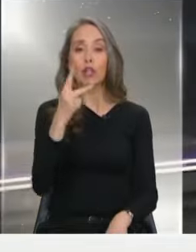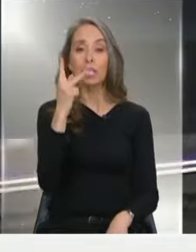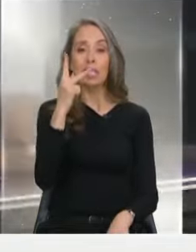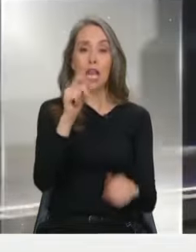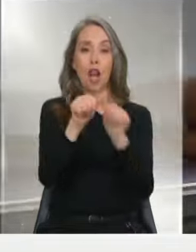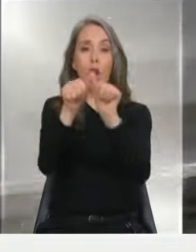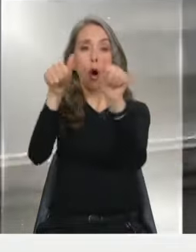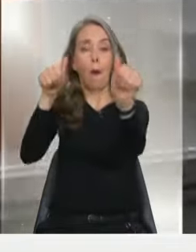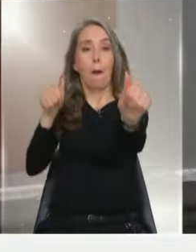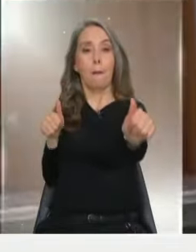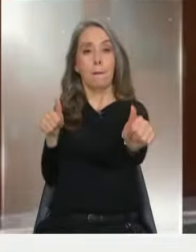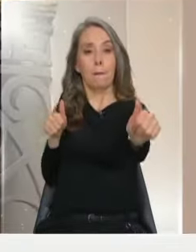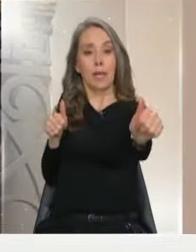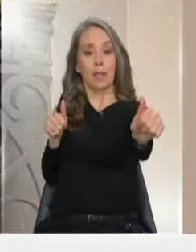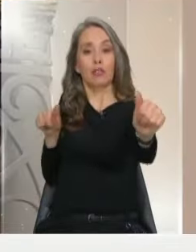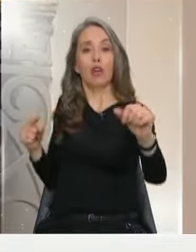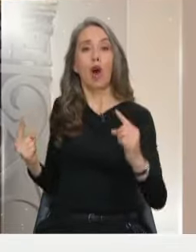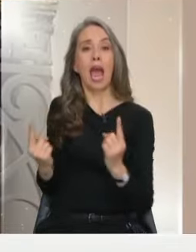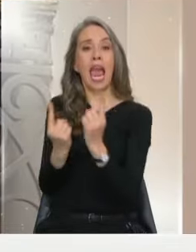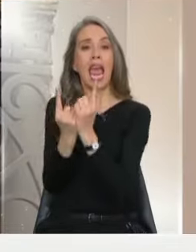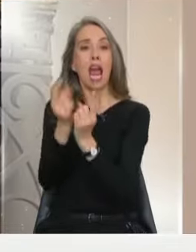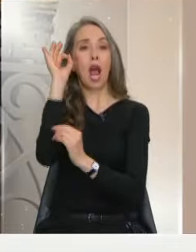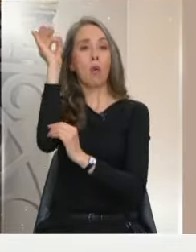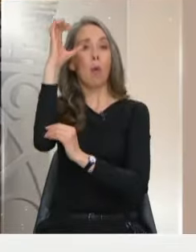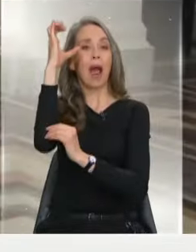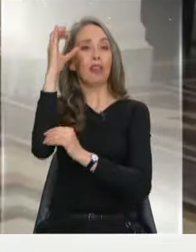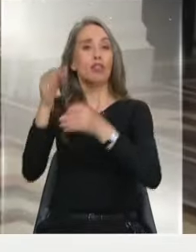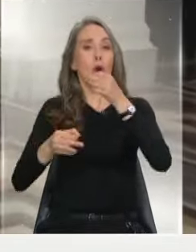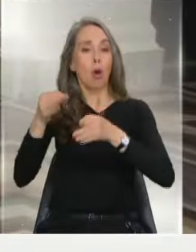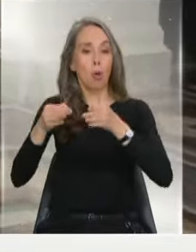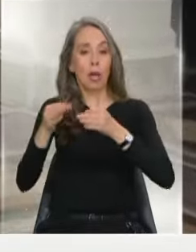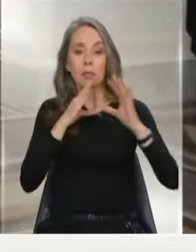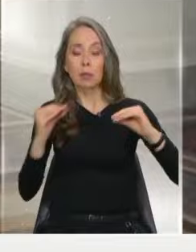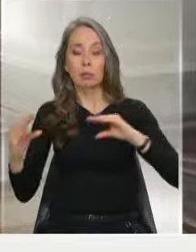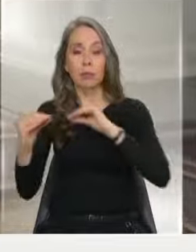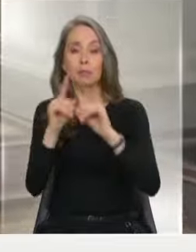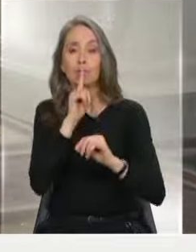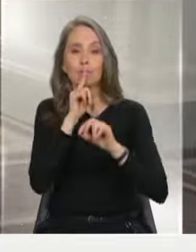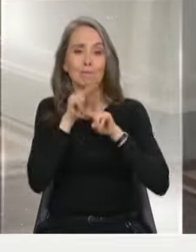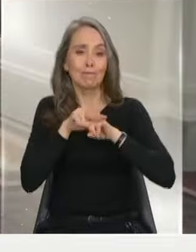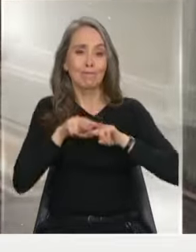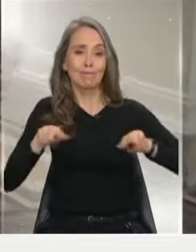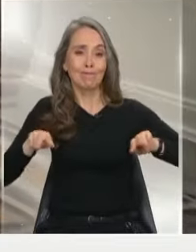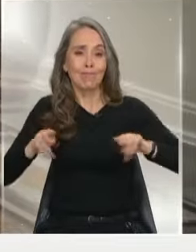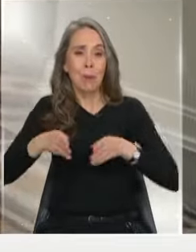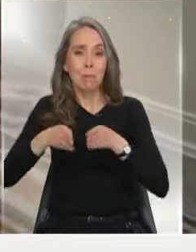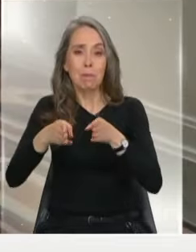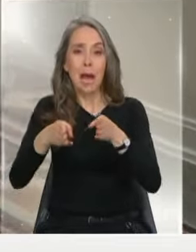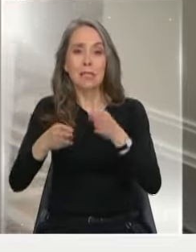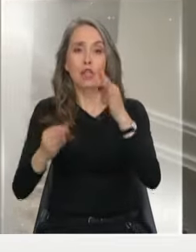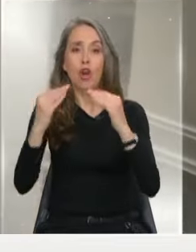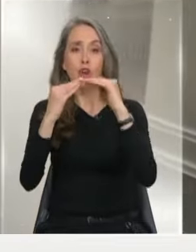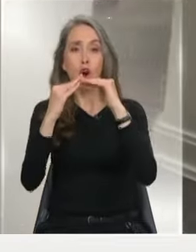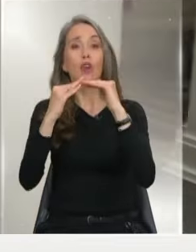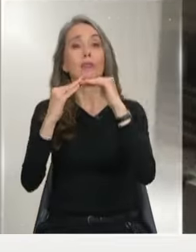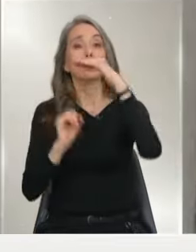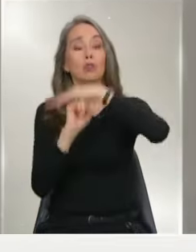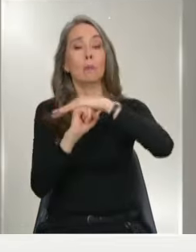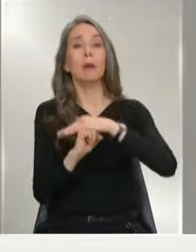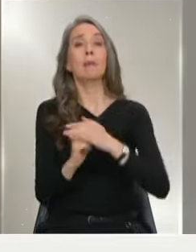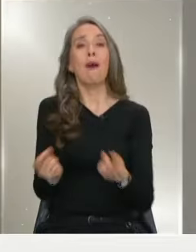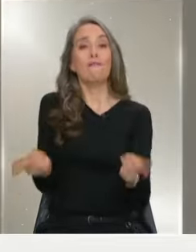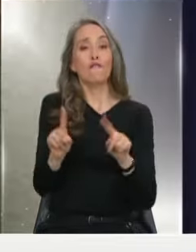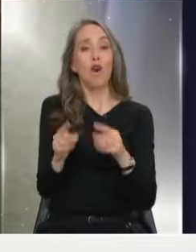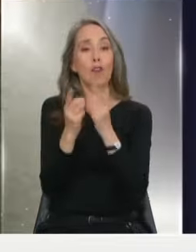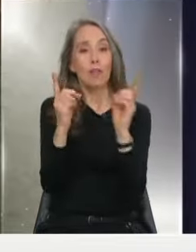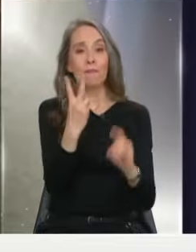kilómetros de distancia, en pleno encuentro de magistrados. El silencio era la tónica en los pasillos de la Corte Suprema. Desde el retorno a la democracia,